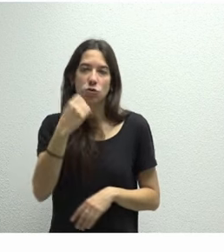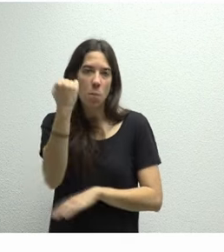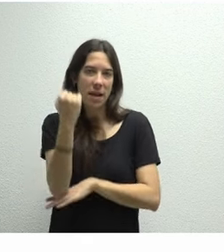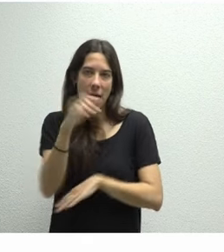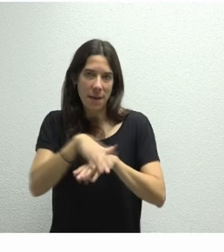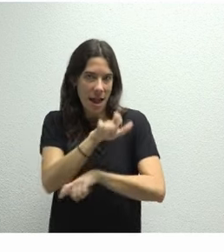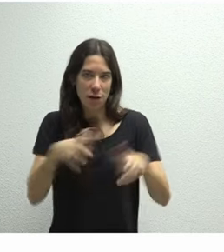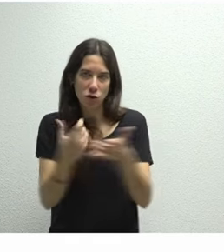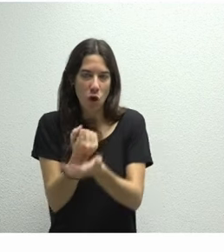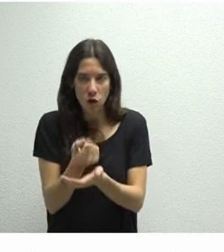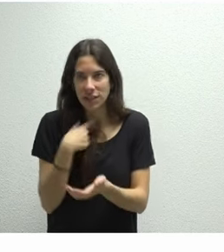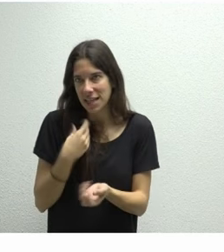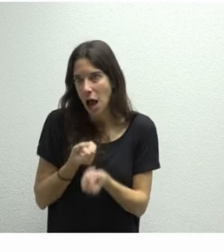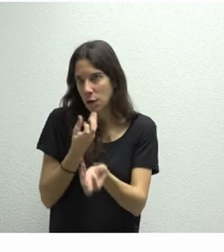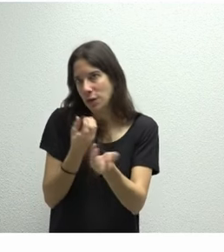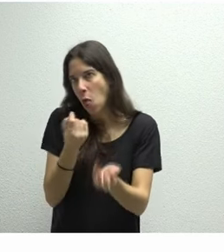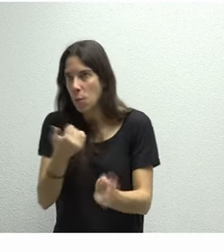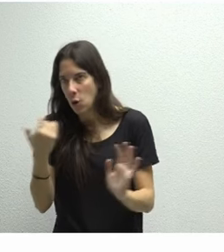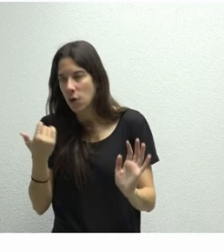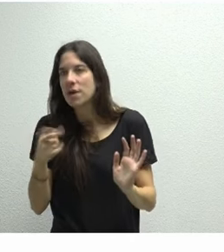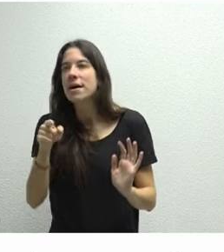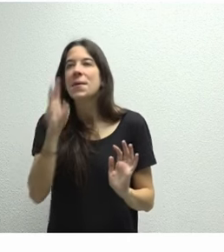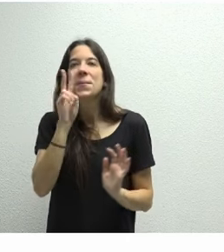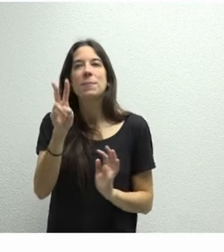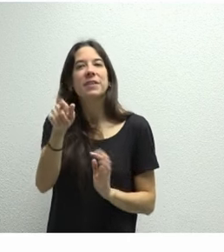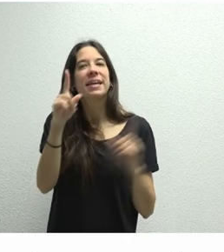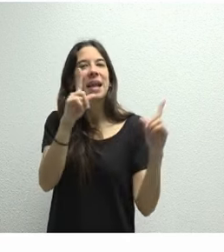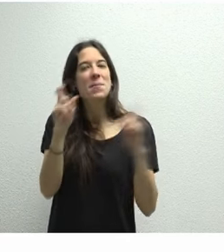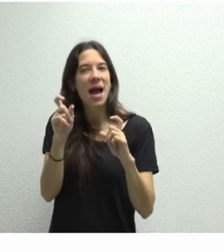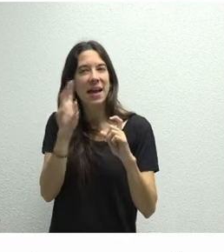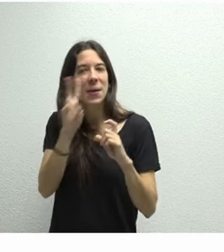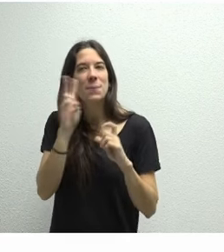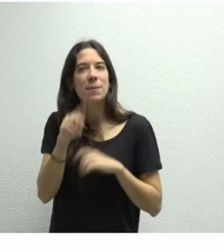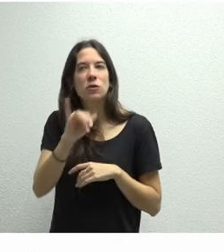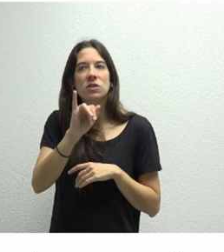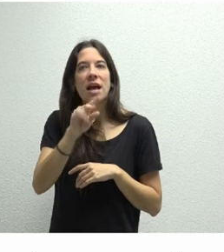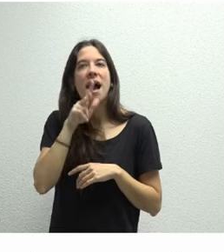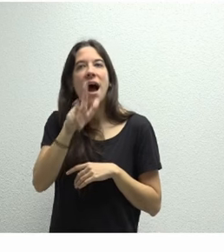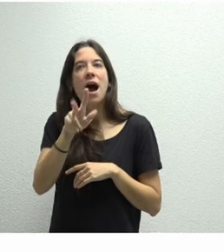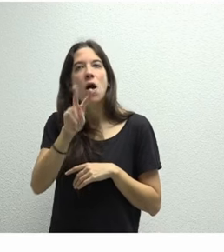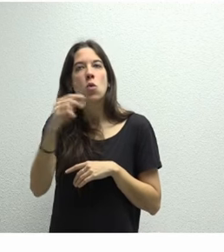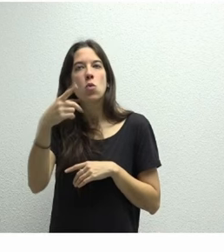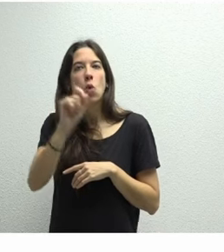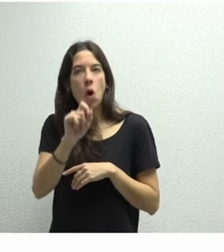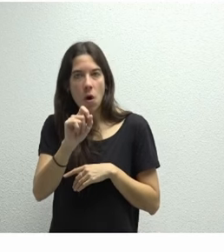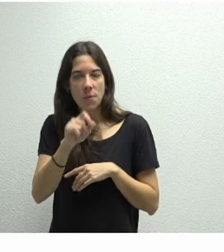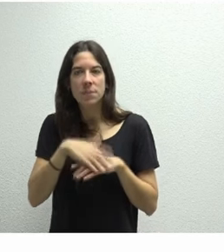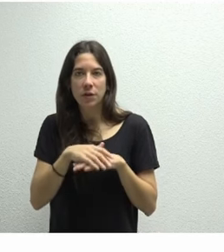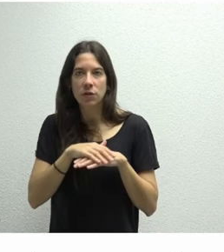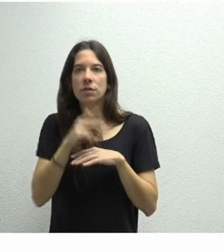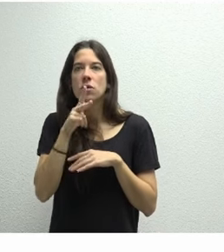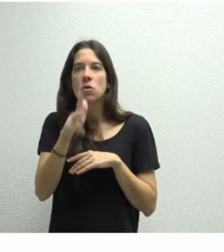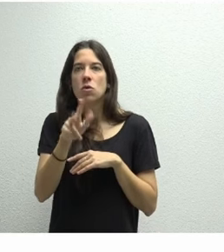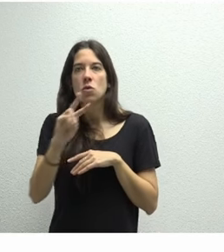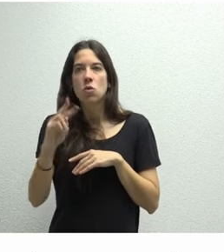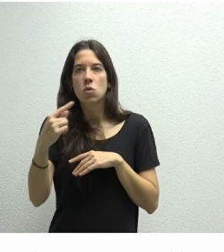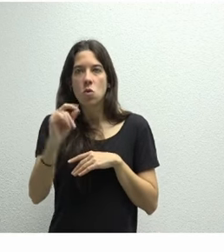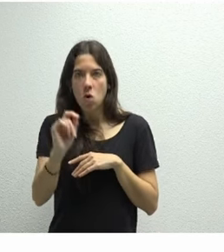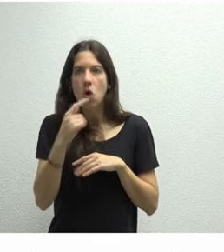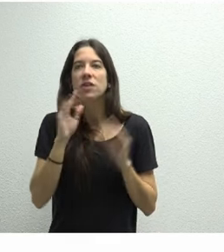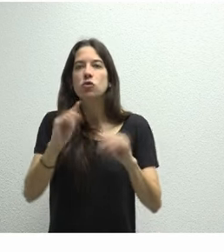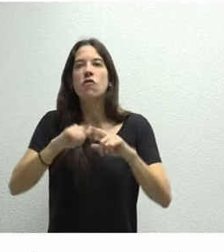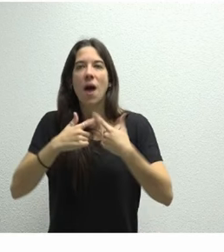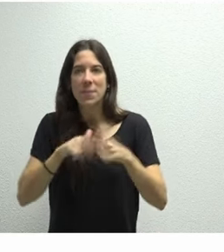Hugo y a su familia Hugo siempre y su familia siempre ha participado desde el inicio en el proyecto